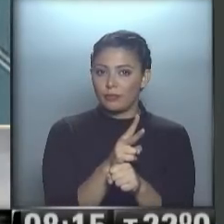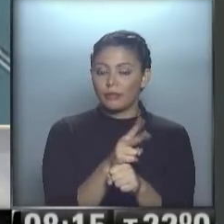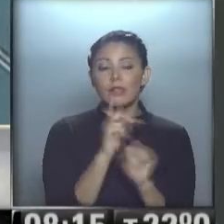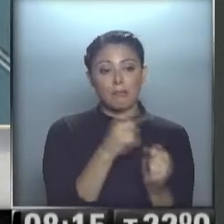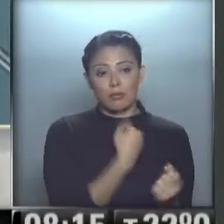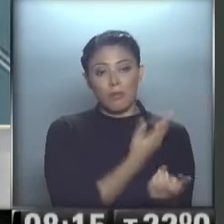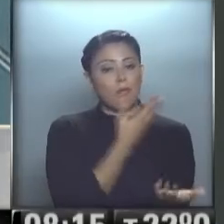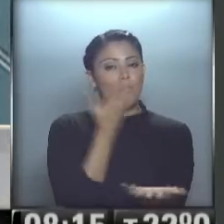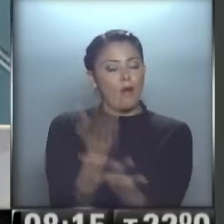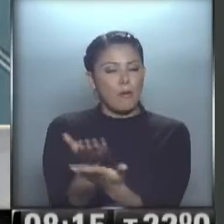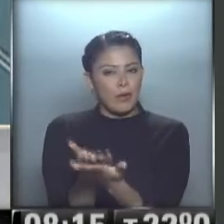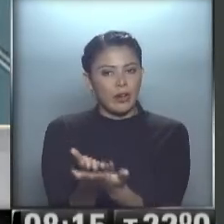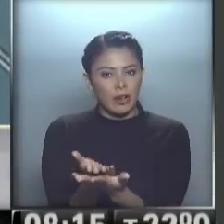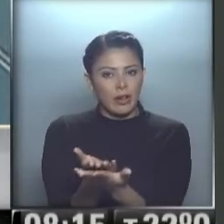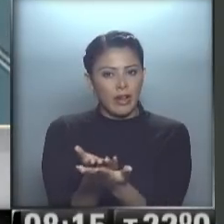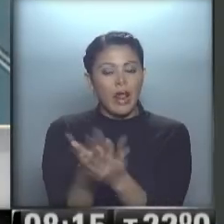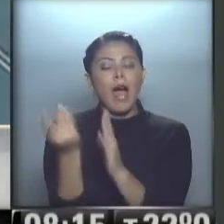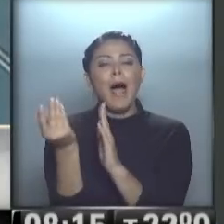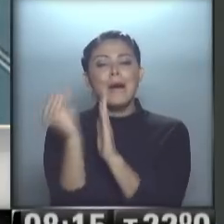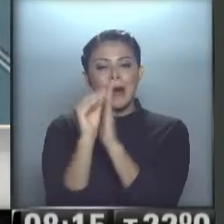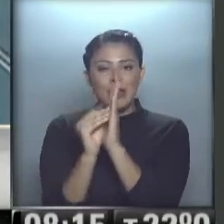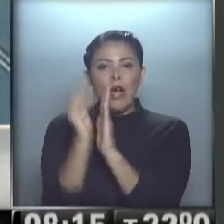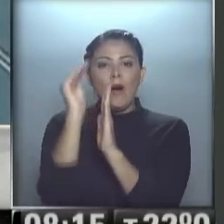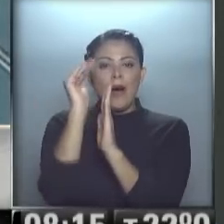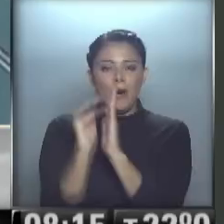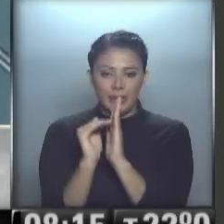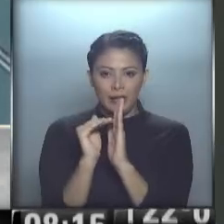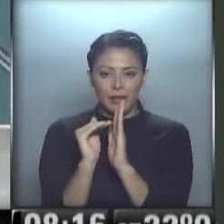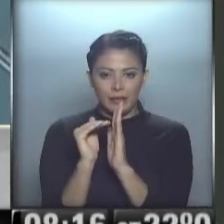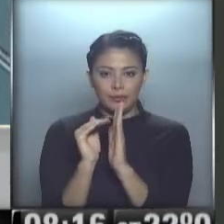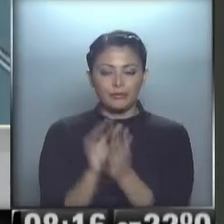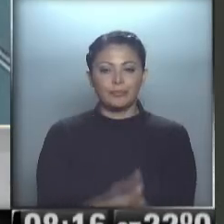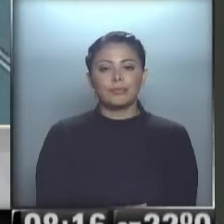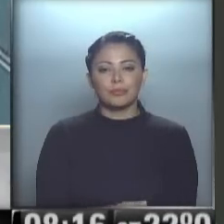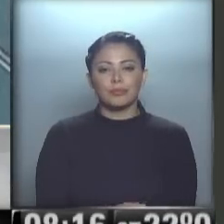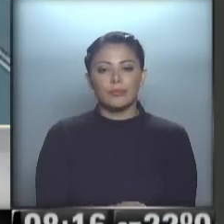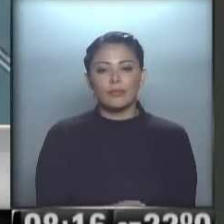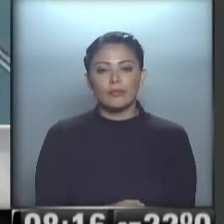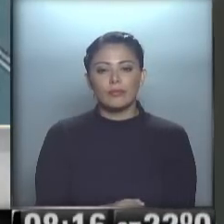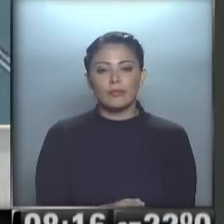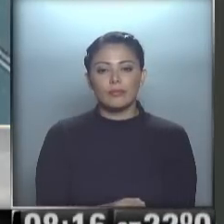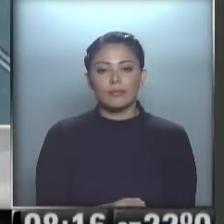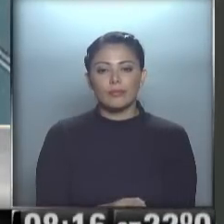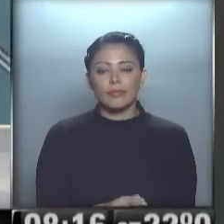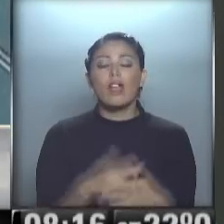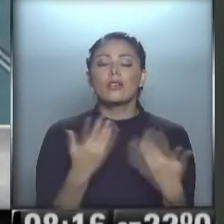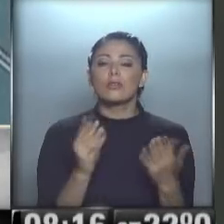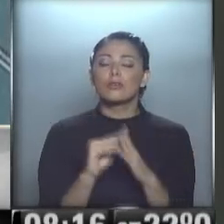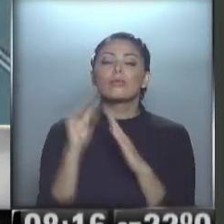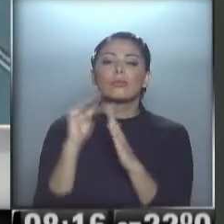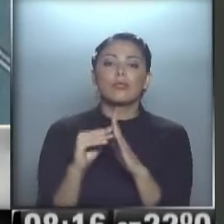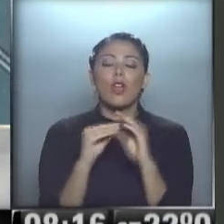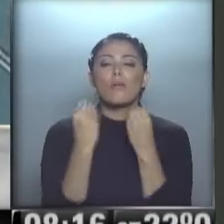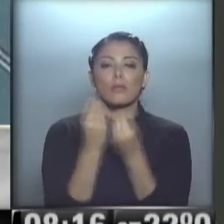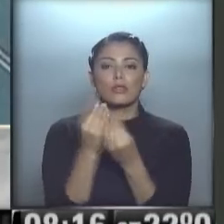propusimos efectivamente retrotraer los precios eh con un con un